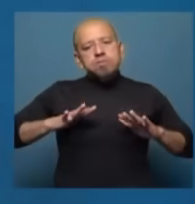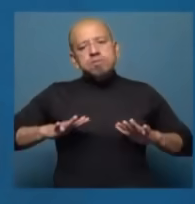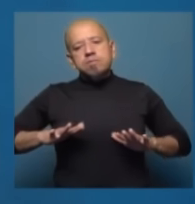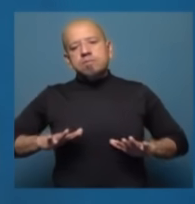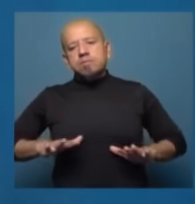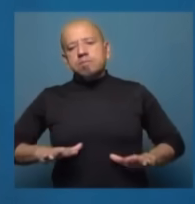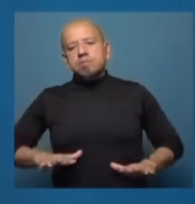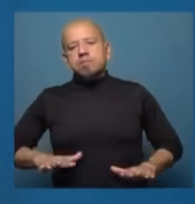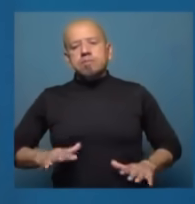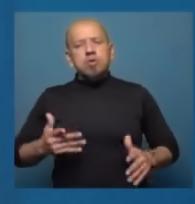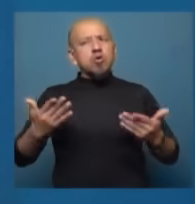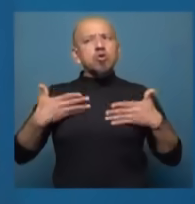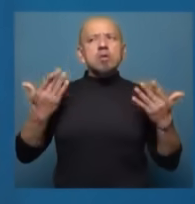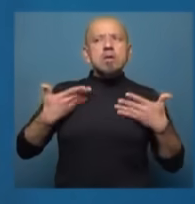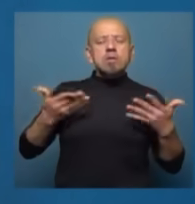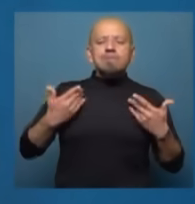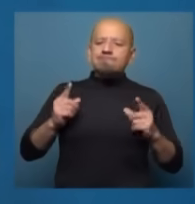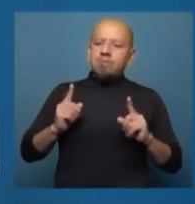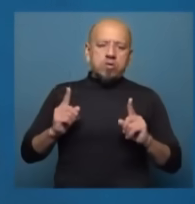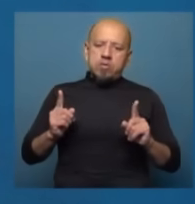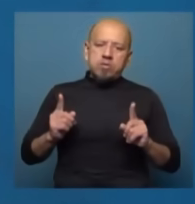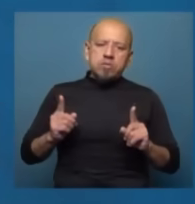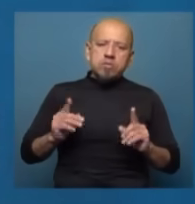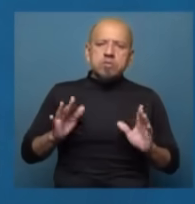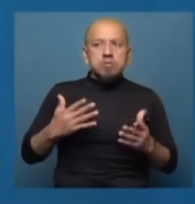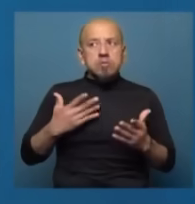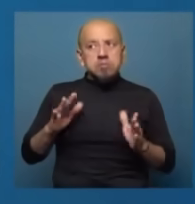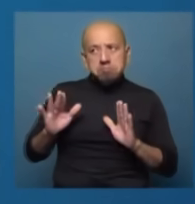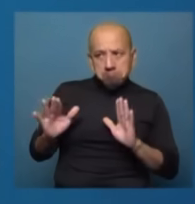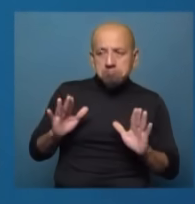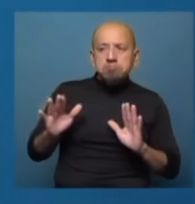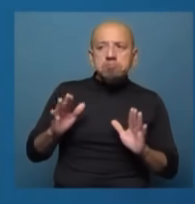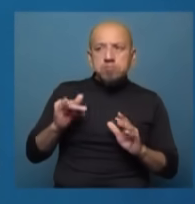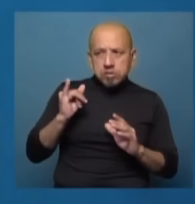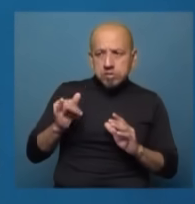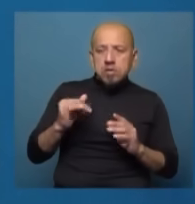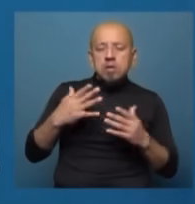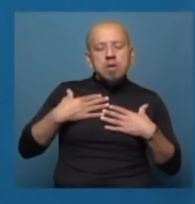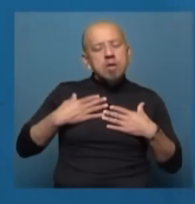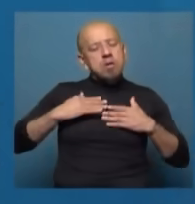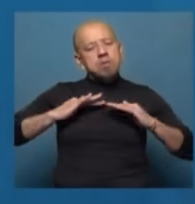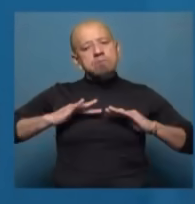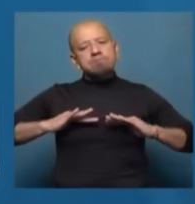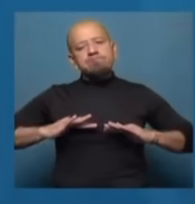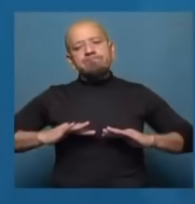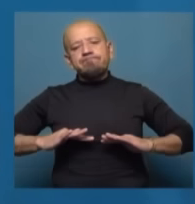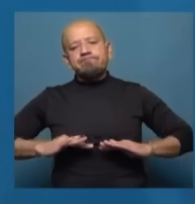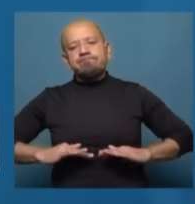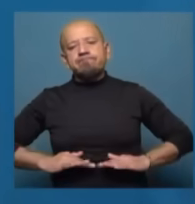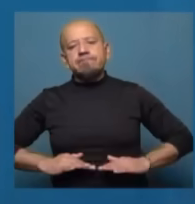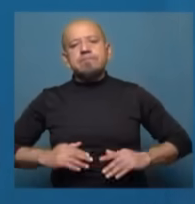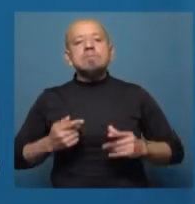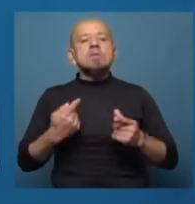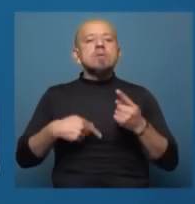No quedan contentos no son indiferentes a lo que ocurre quedan aliviados sienten y se les